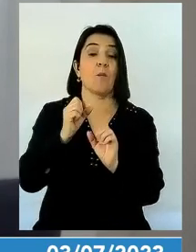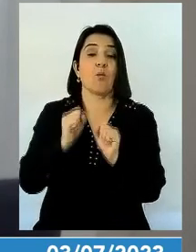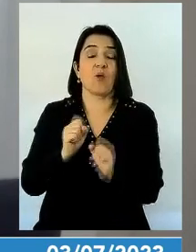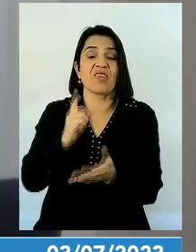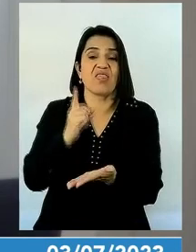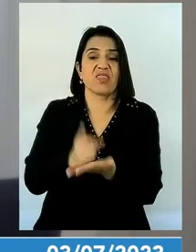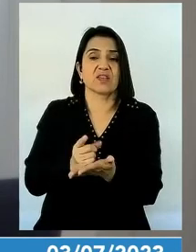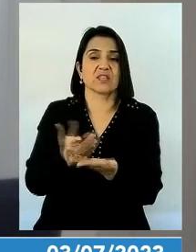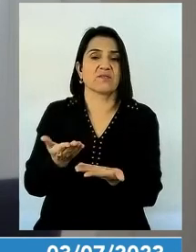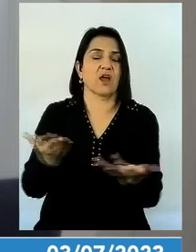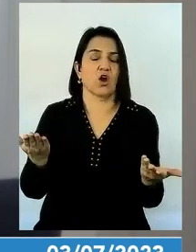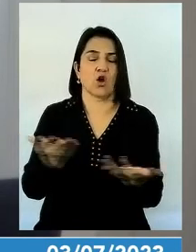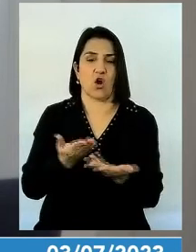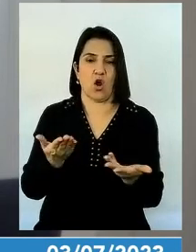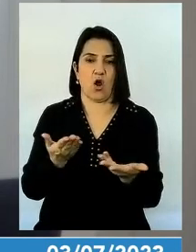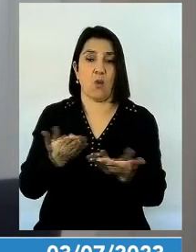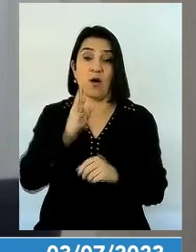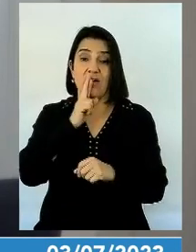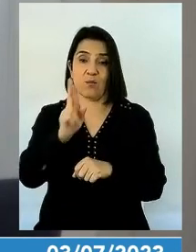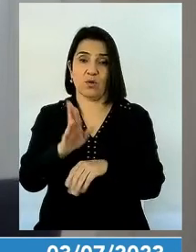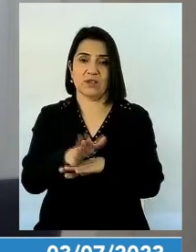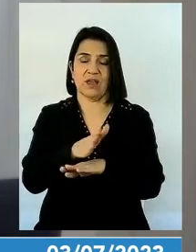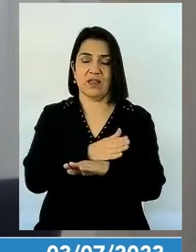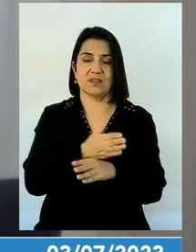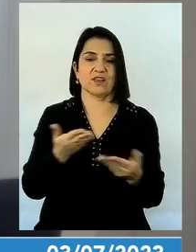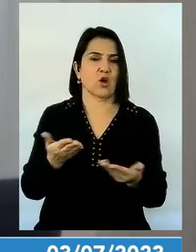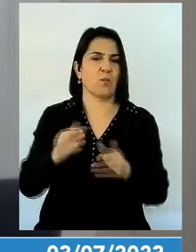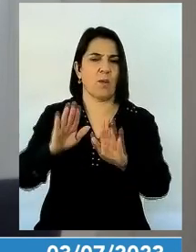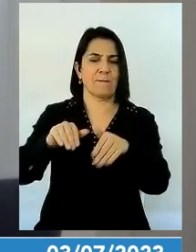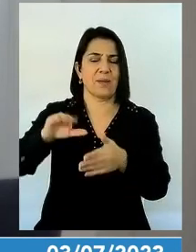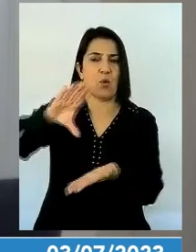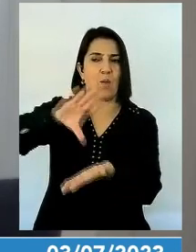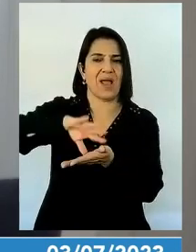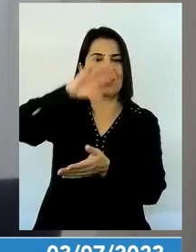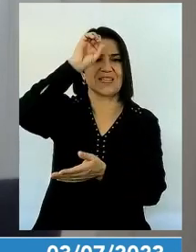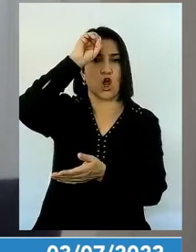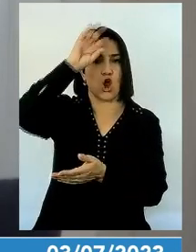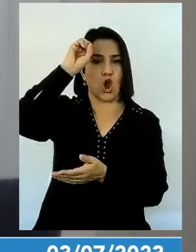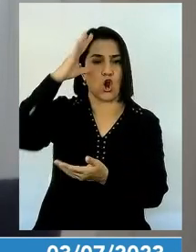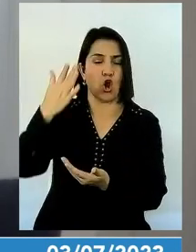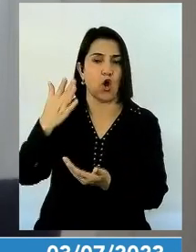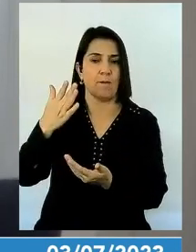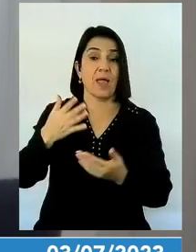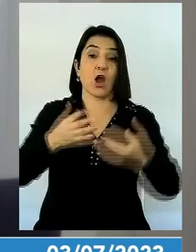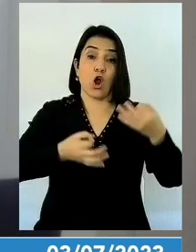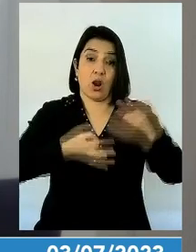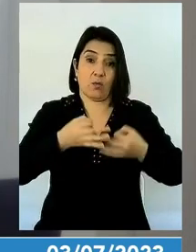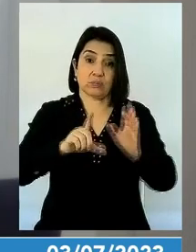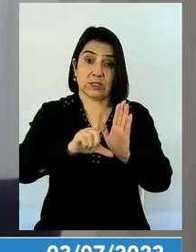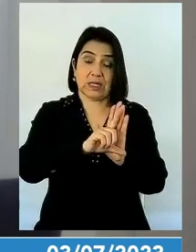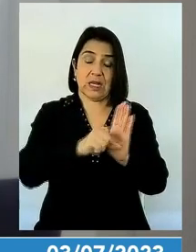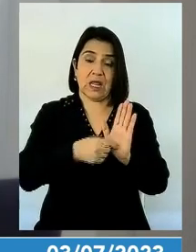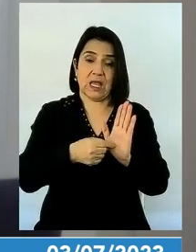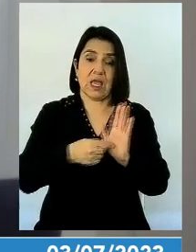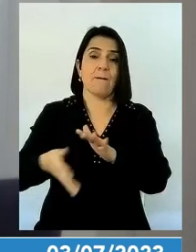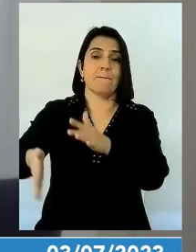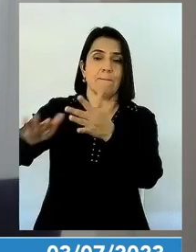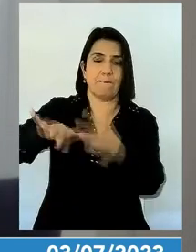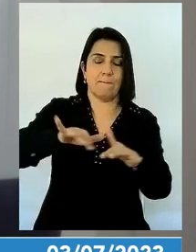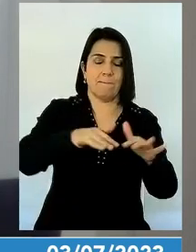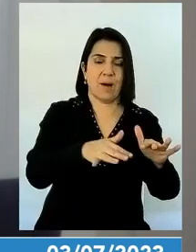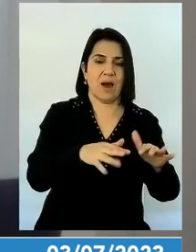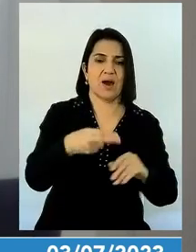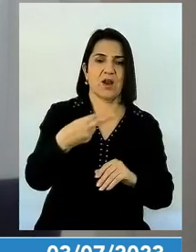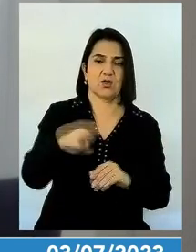un poco anticipada, cómo ha sucedido en Colombia con la jurisprudencia que tiene el mar y sus elementos desde el punto de